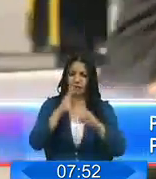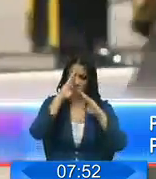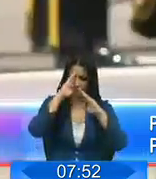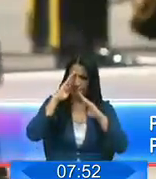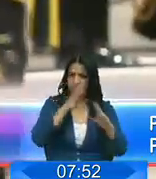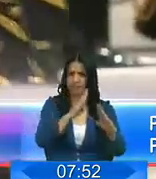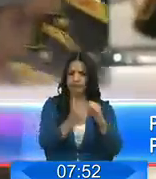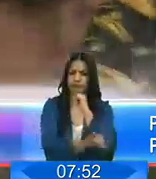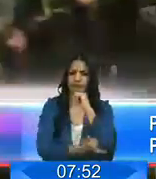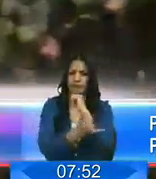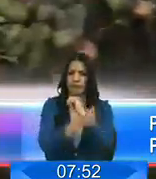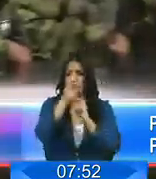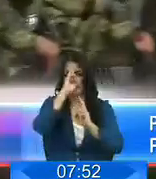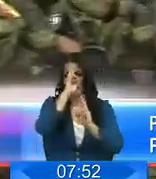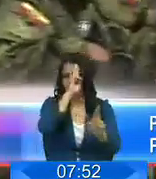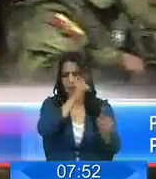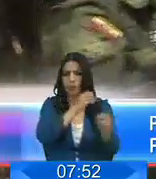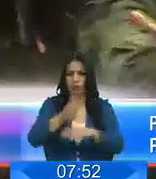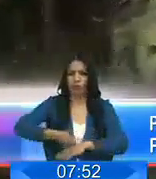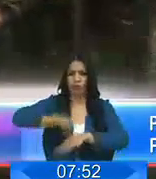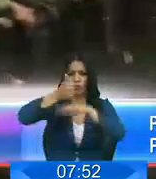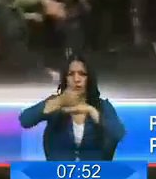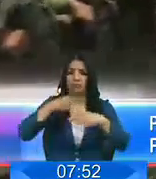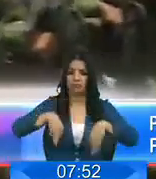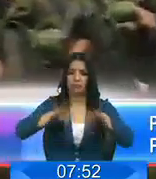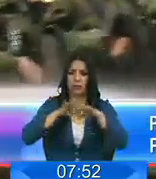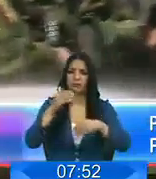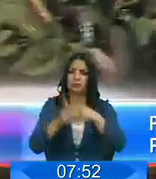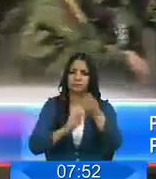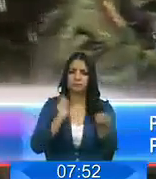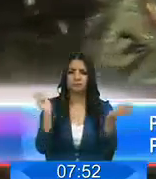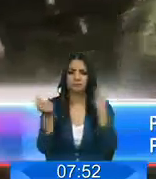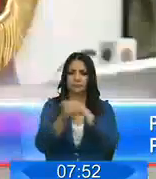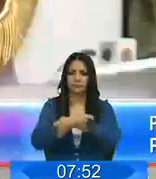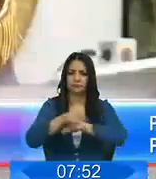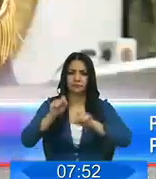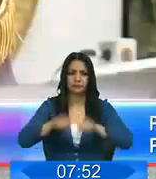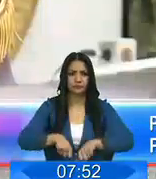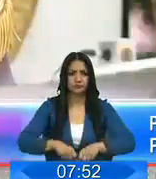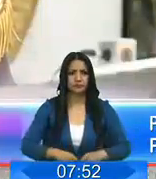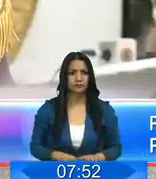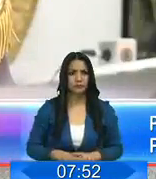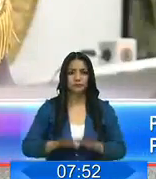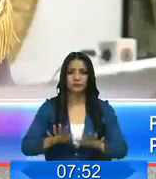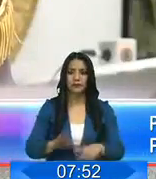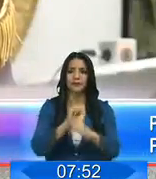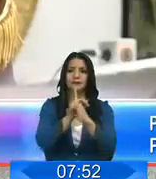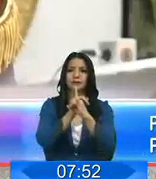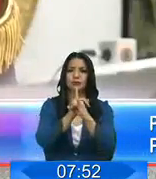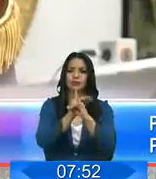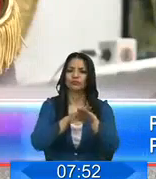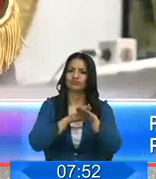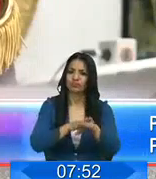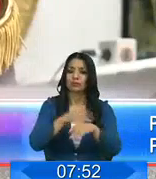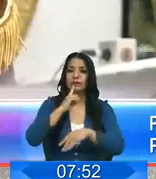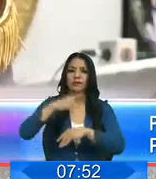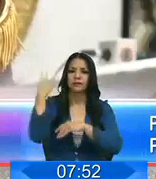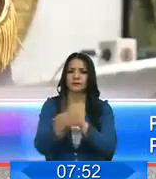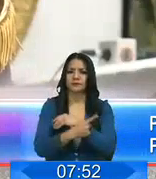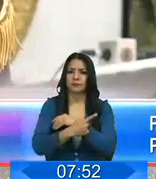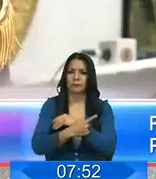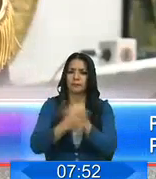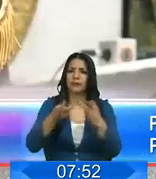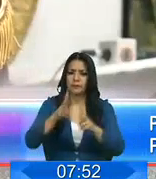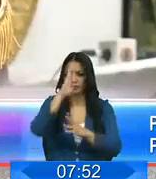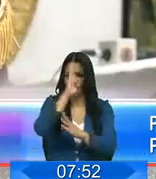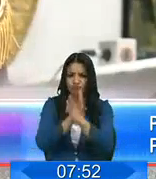orden constituido y que es necesario un proceso de transformación. Como una institución sustentada en la disciplina y la